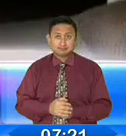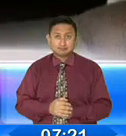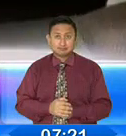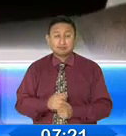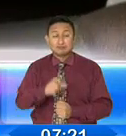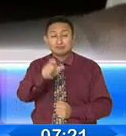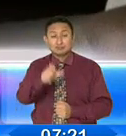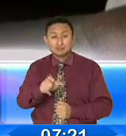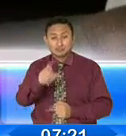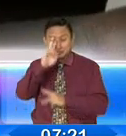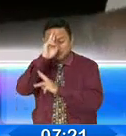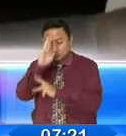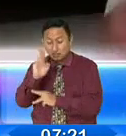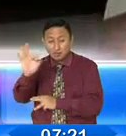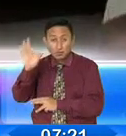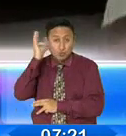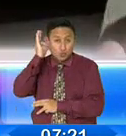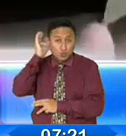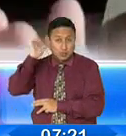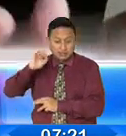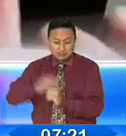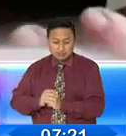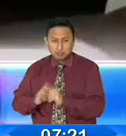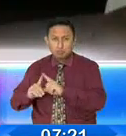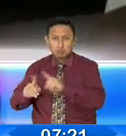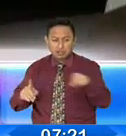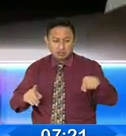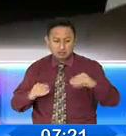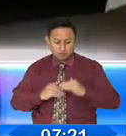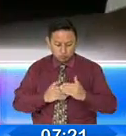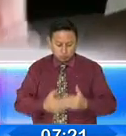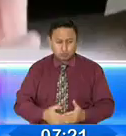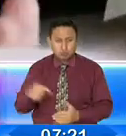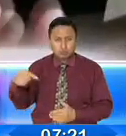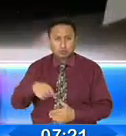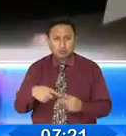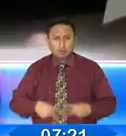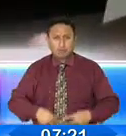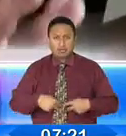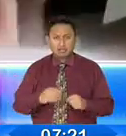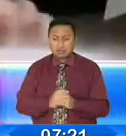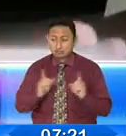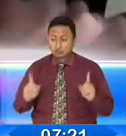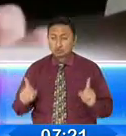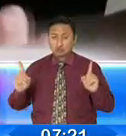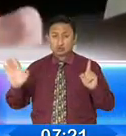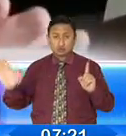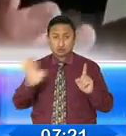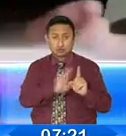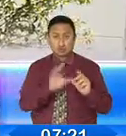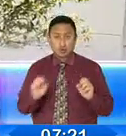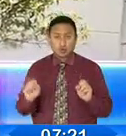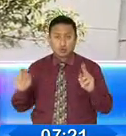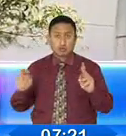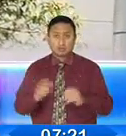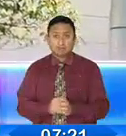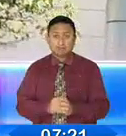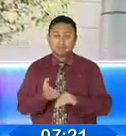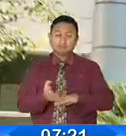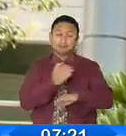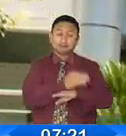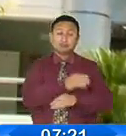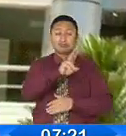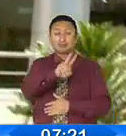mujer violentada, pero también la vida de esa criatura, para que unos y otros tengan su oportunidad. Fue el pasado 28 de